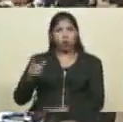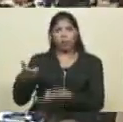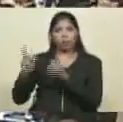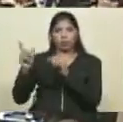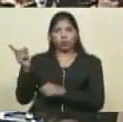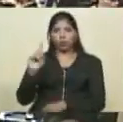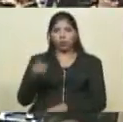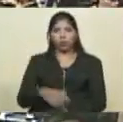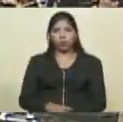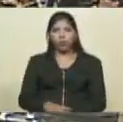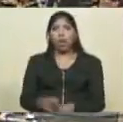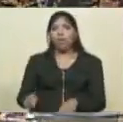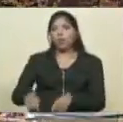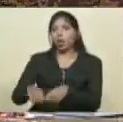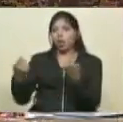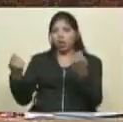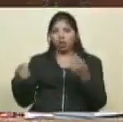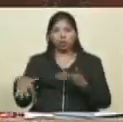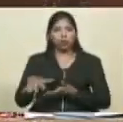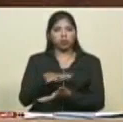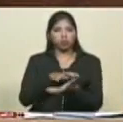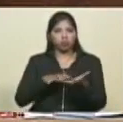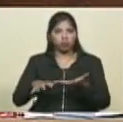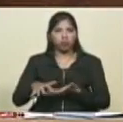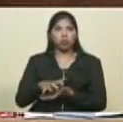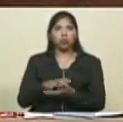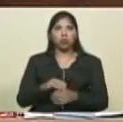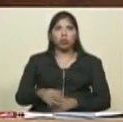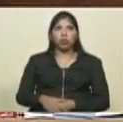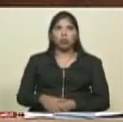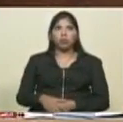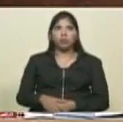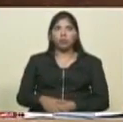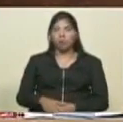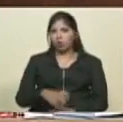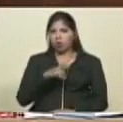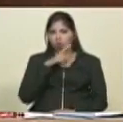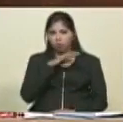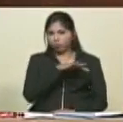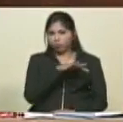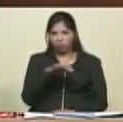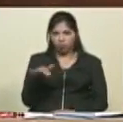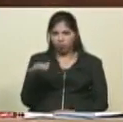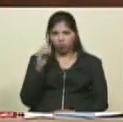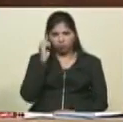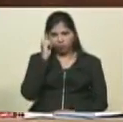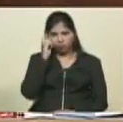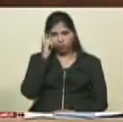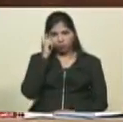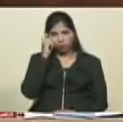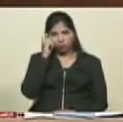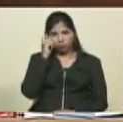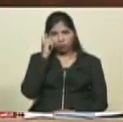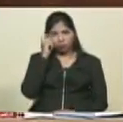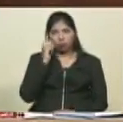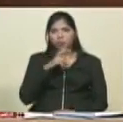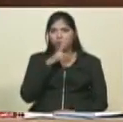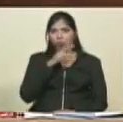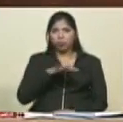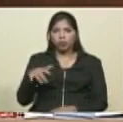acciones antidemocráticas y de las peticiones realmente bajas y serviles como es pedir la intervención de